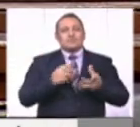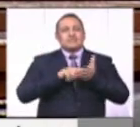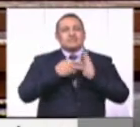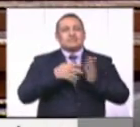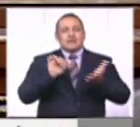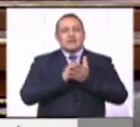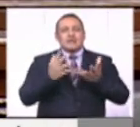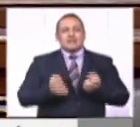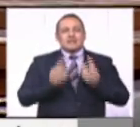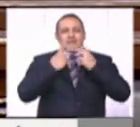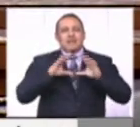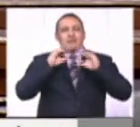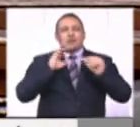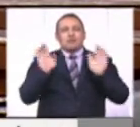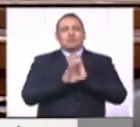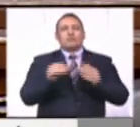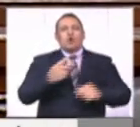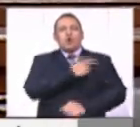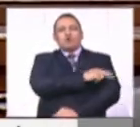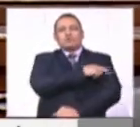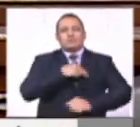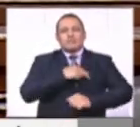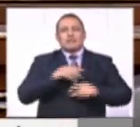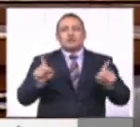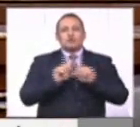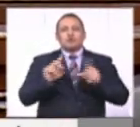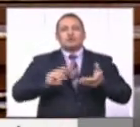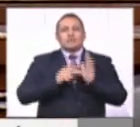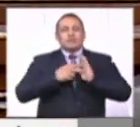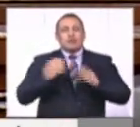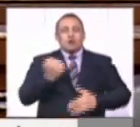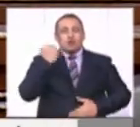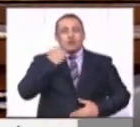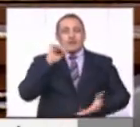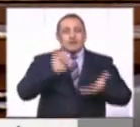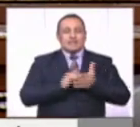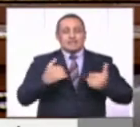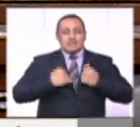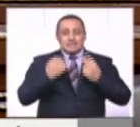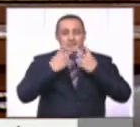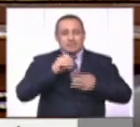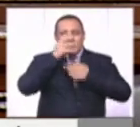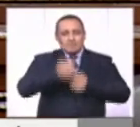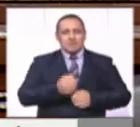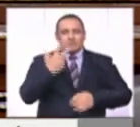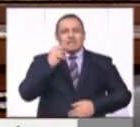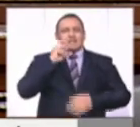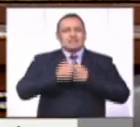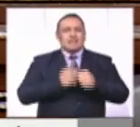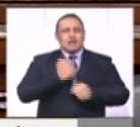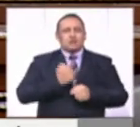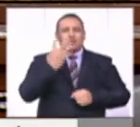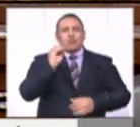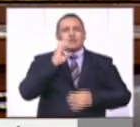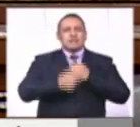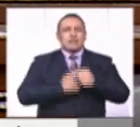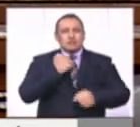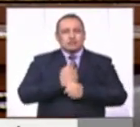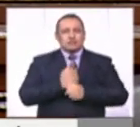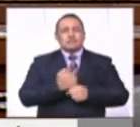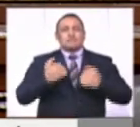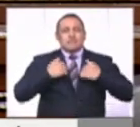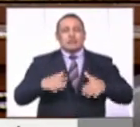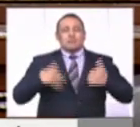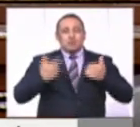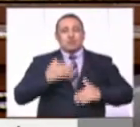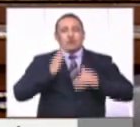ahora han hablado de hacer un hospital lo que se tiene que lograr es que si la mina por 30 años o 40 años puede